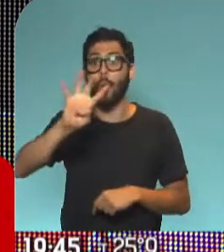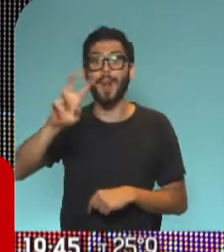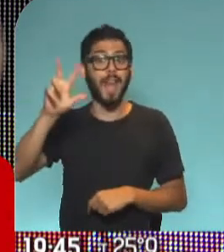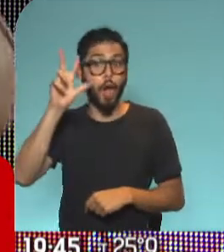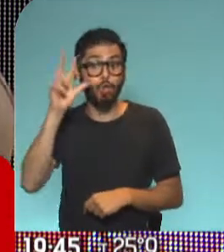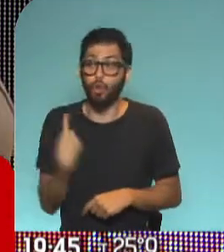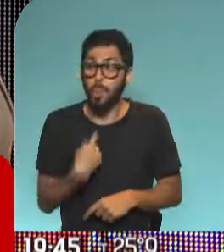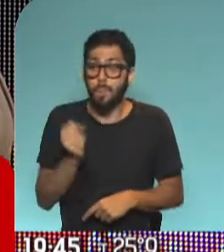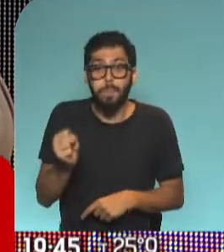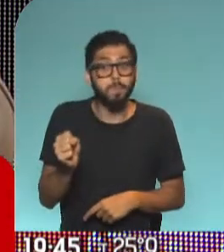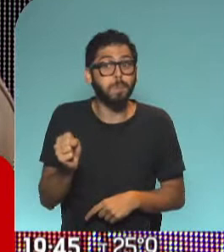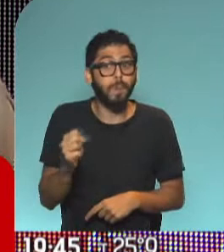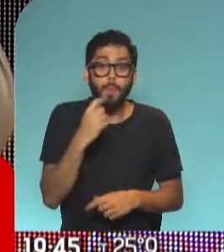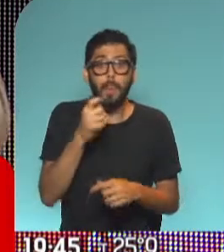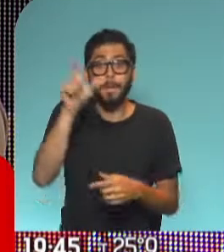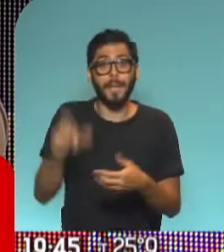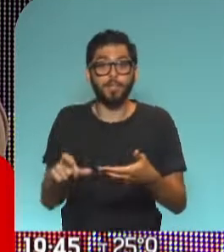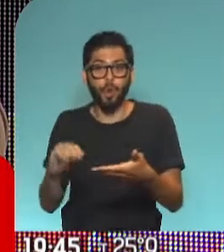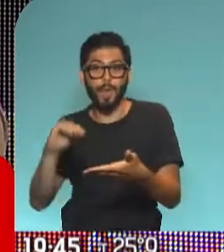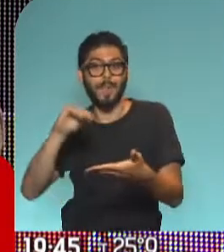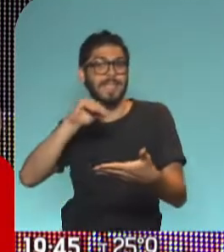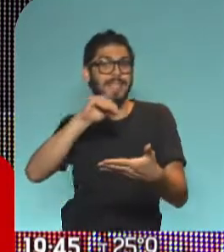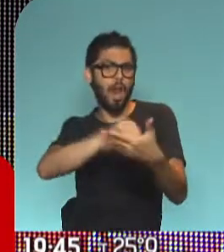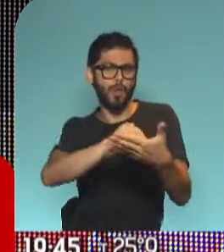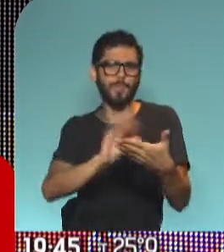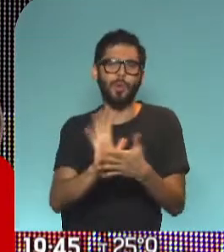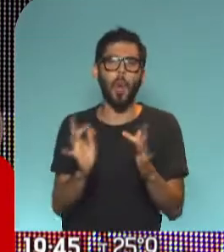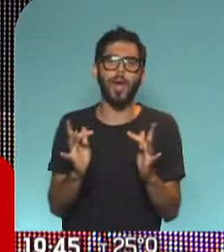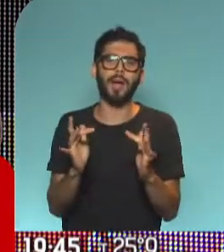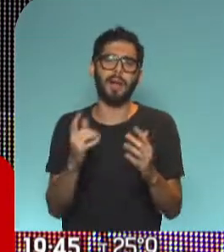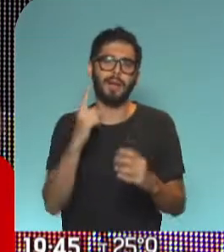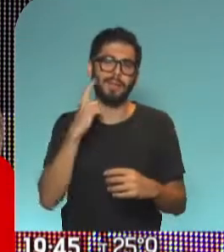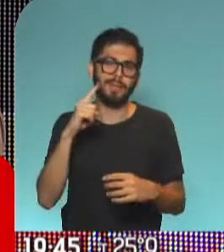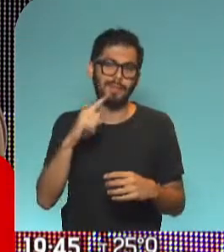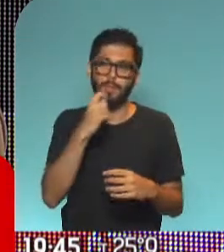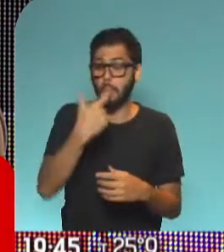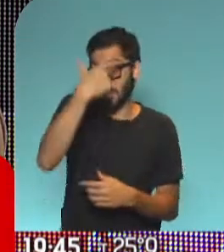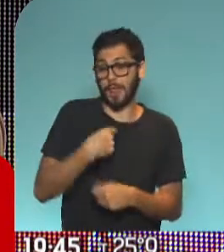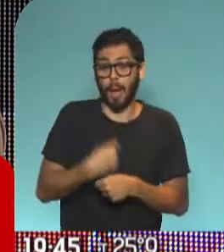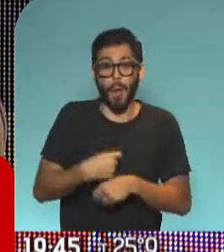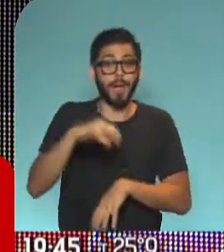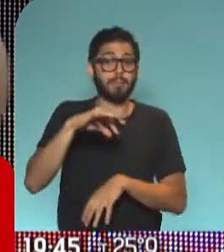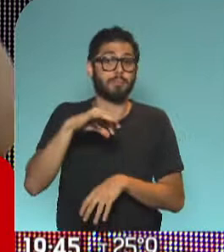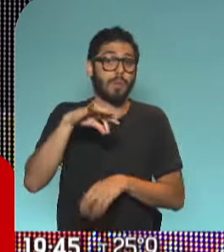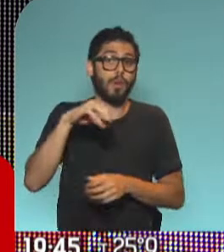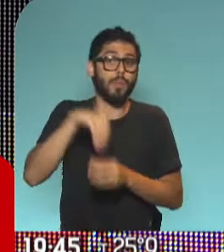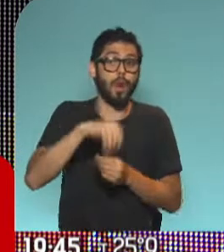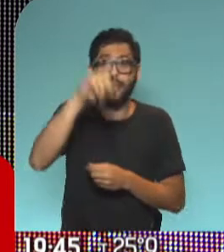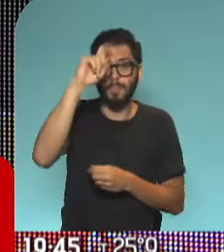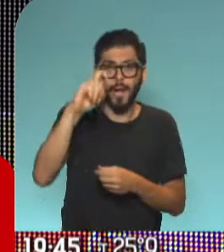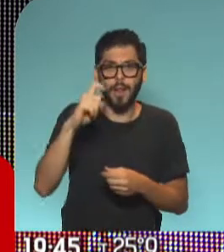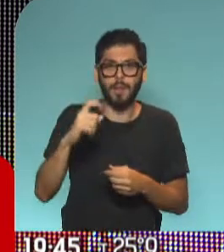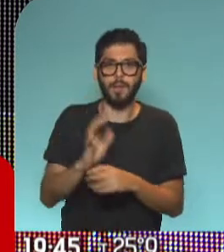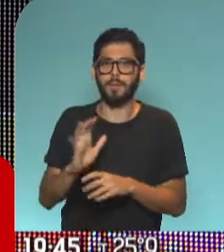nos ha pasado que hay gente que se anota, burla el sistema. Se anota como, por ejemplo, un trabajador de la salud, consigue un recibo